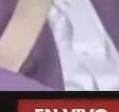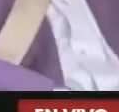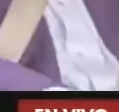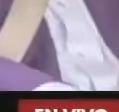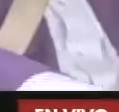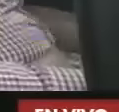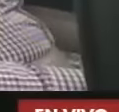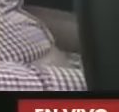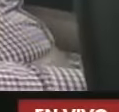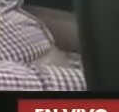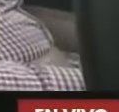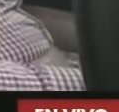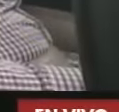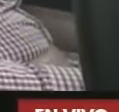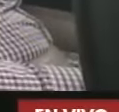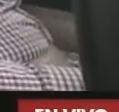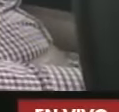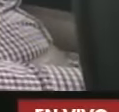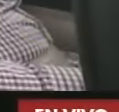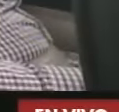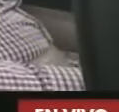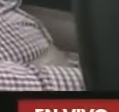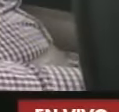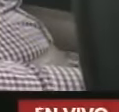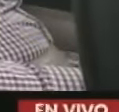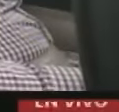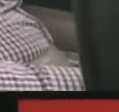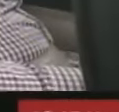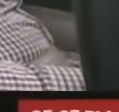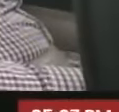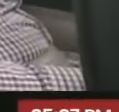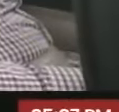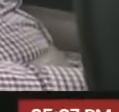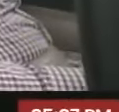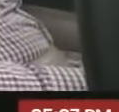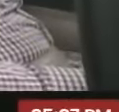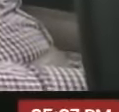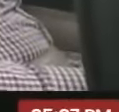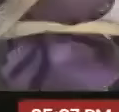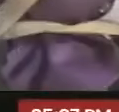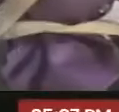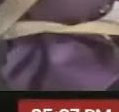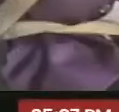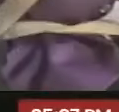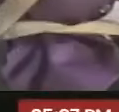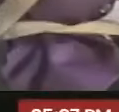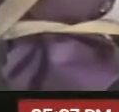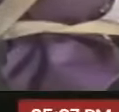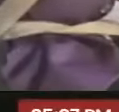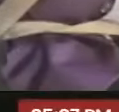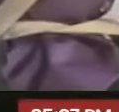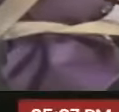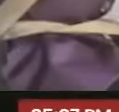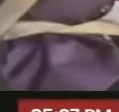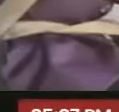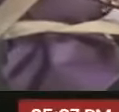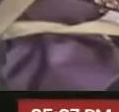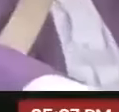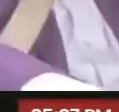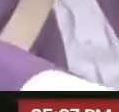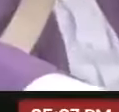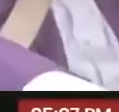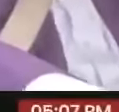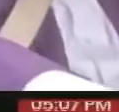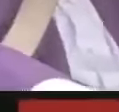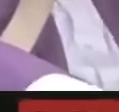vamos a desarrollar. Pero también está GUI. Sí, presidente. GUI, de la generación intermedia joven, sí, que está ya tomando las